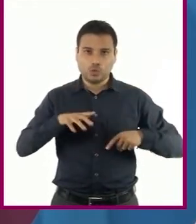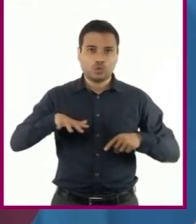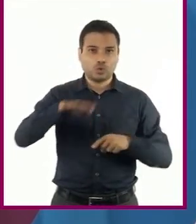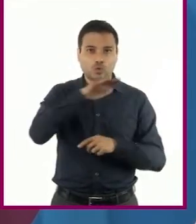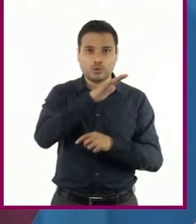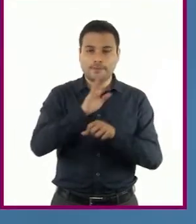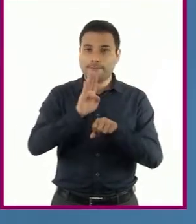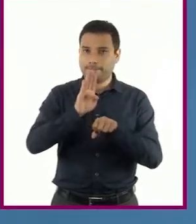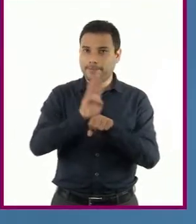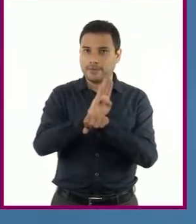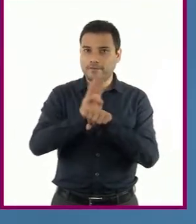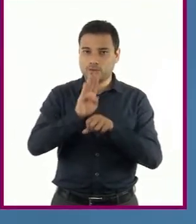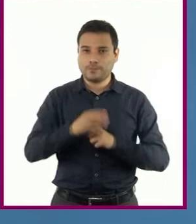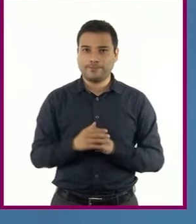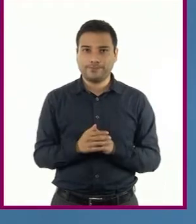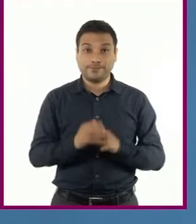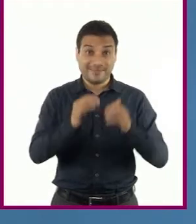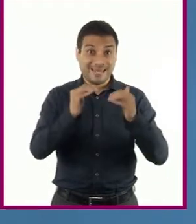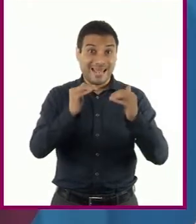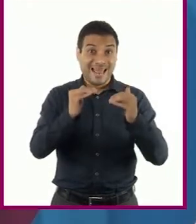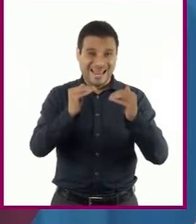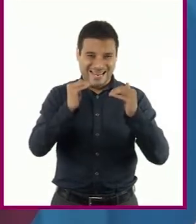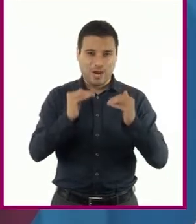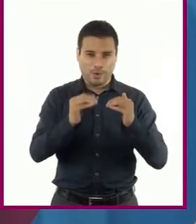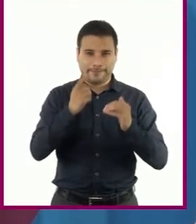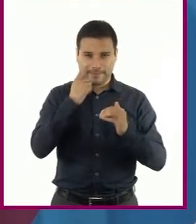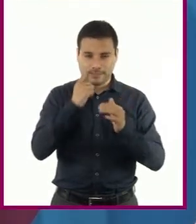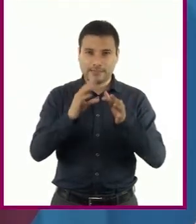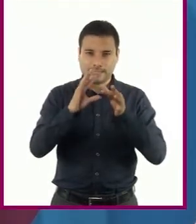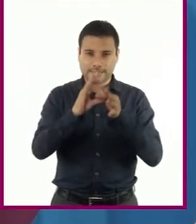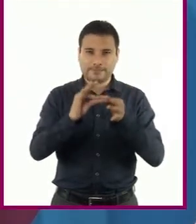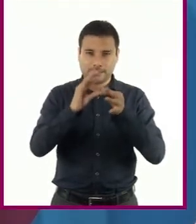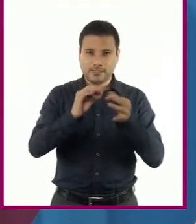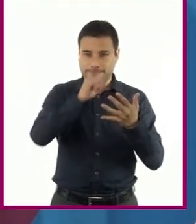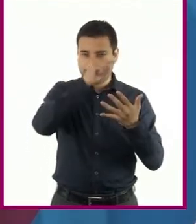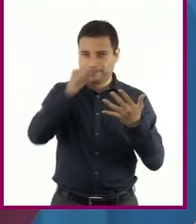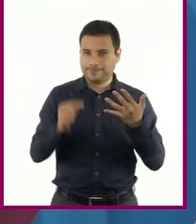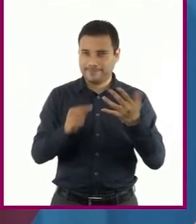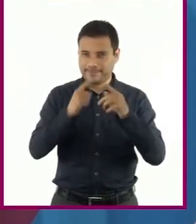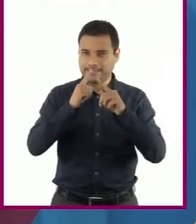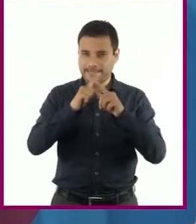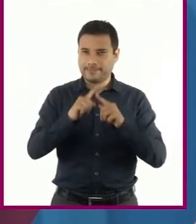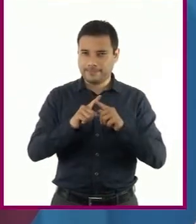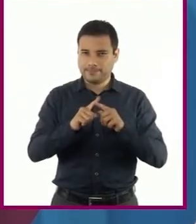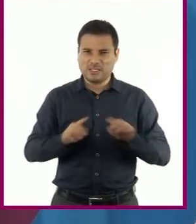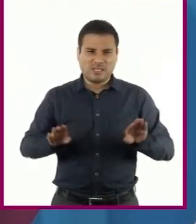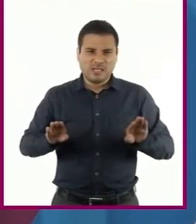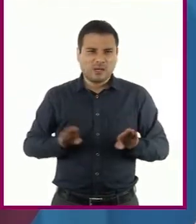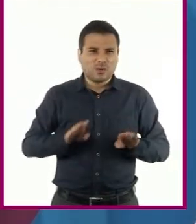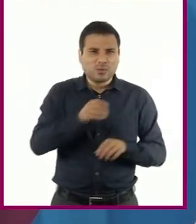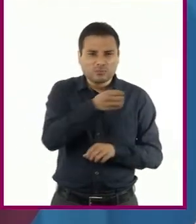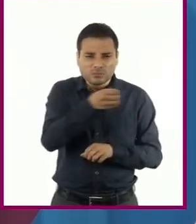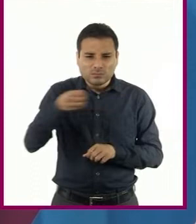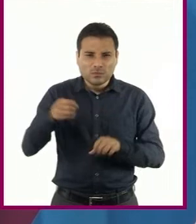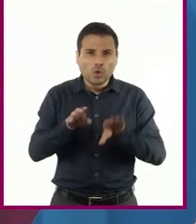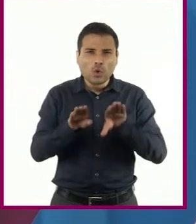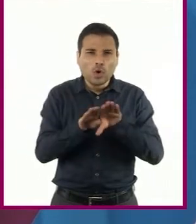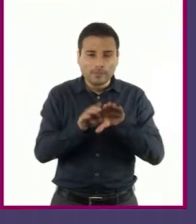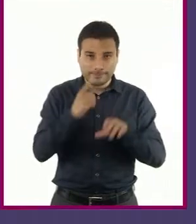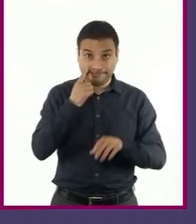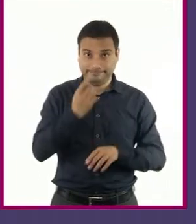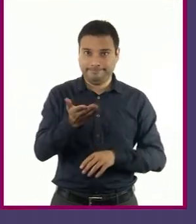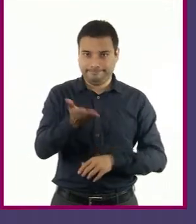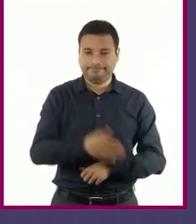se identifican. A continuación, enunciaré las características de la participación organizada en una sociedad